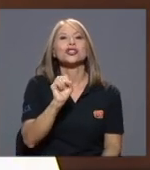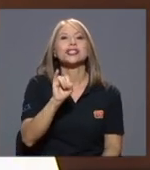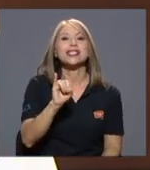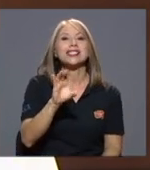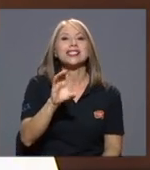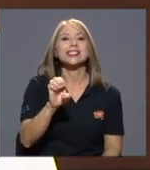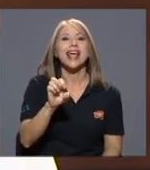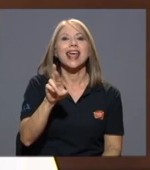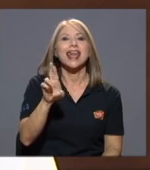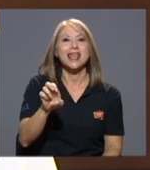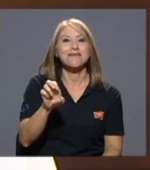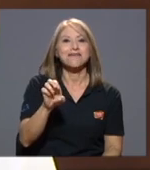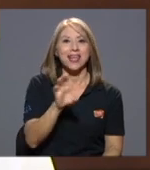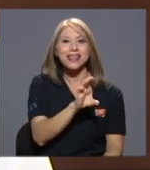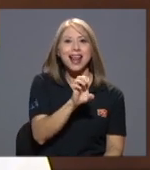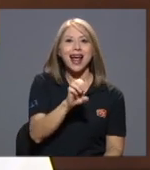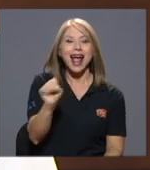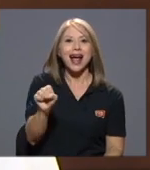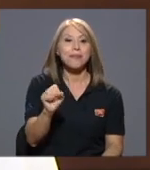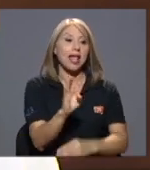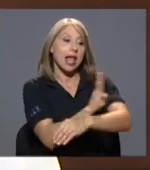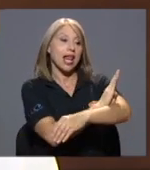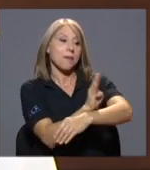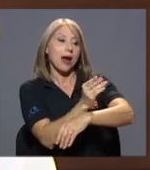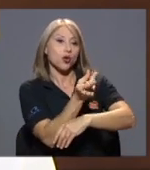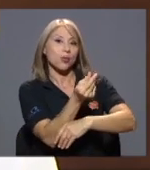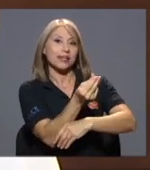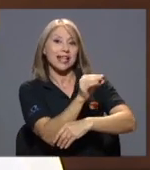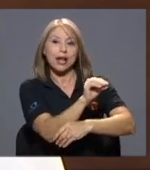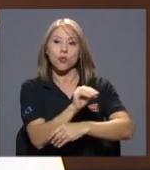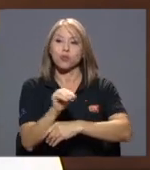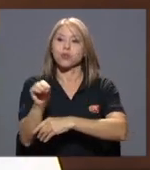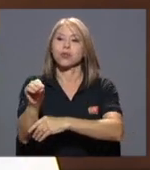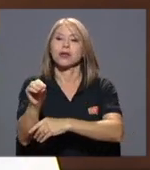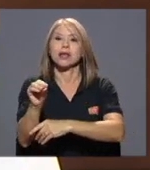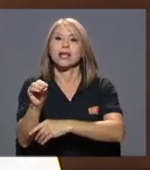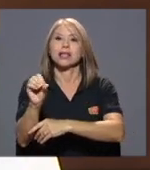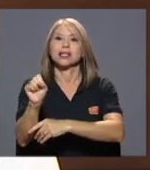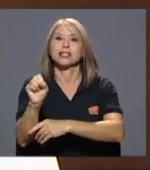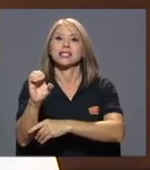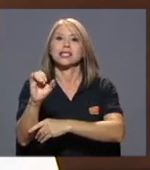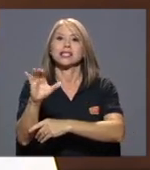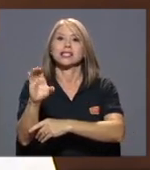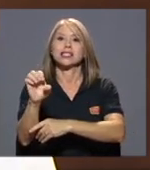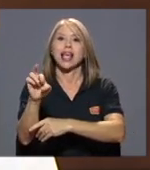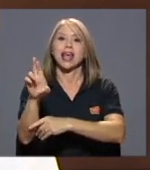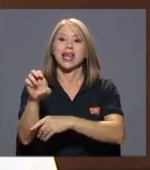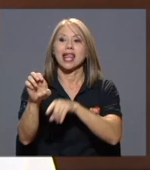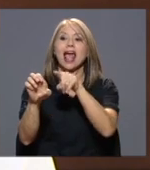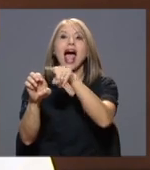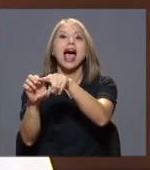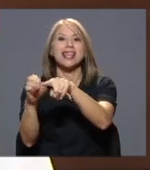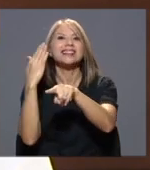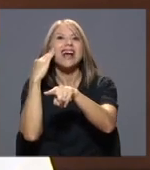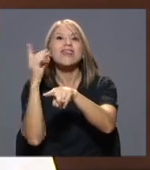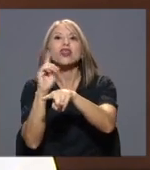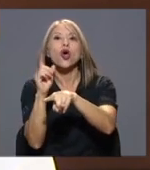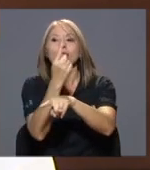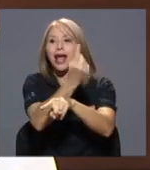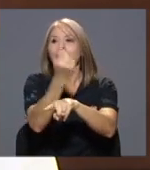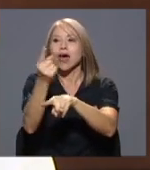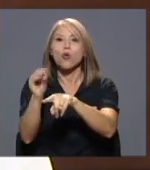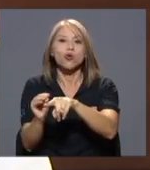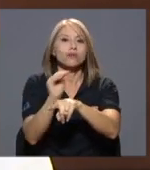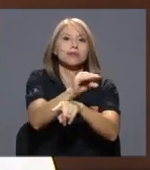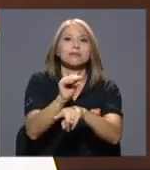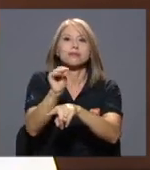ese dinero y lo envía a CICERE, y CICERE sabe a dónde es que cada quien tiene su fondo de pensión complementaria obligatoria. Y la